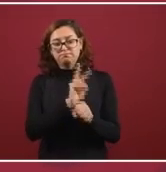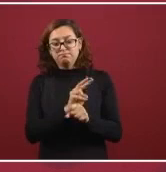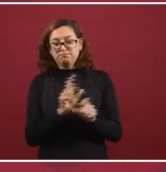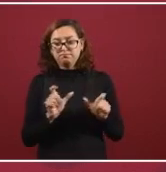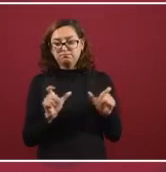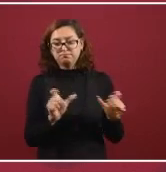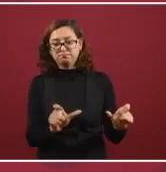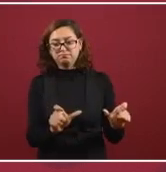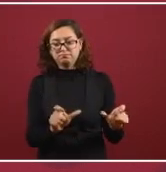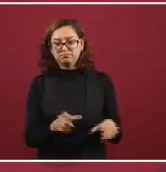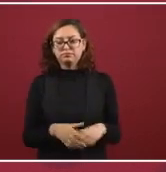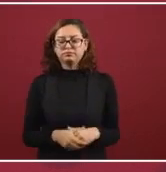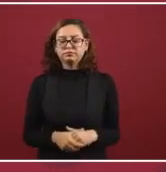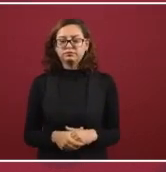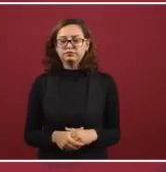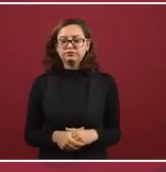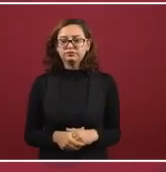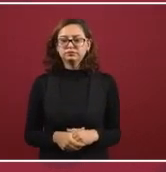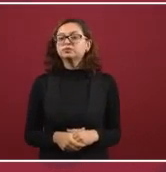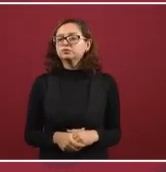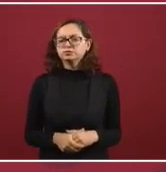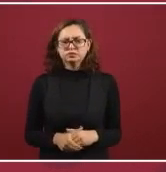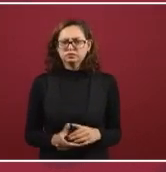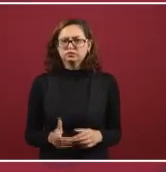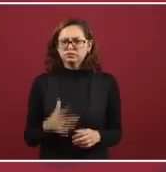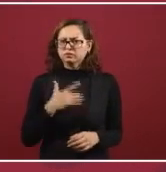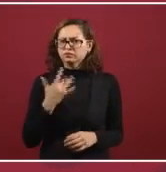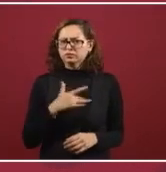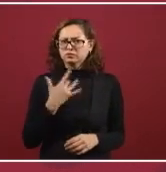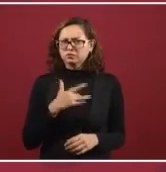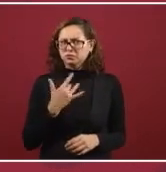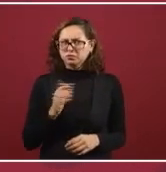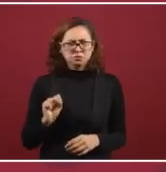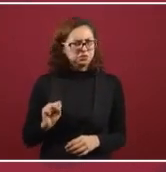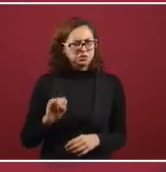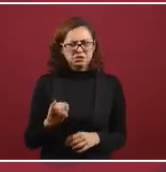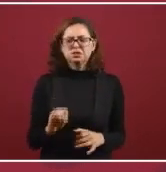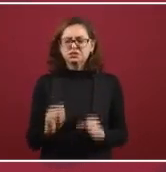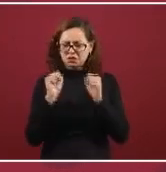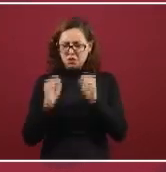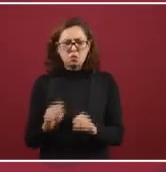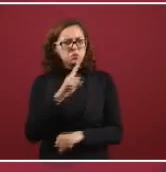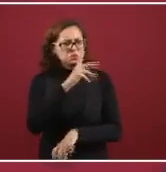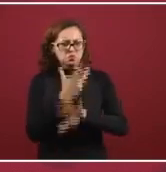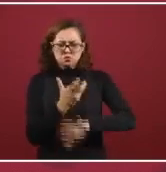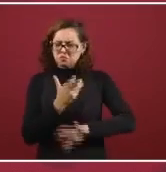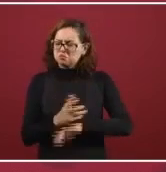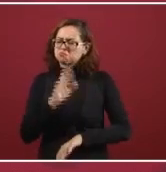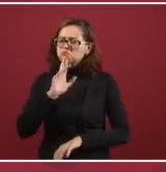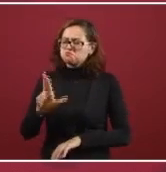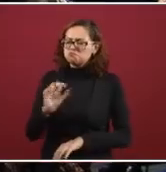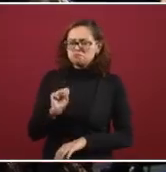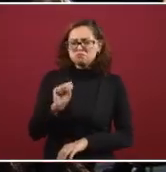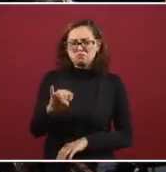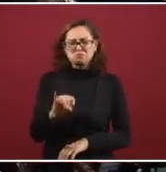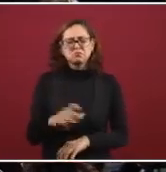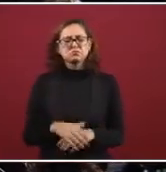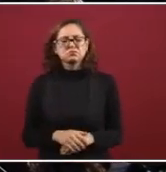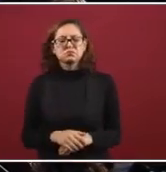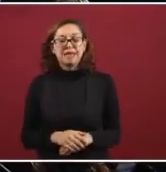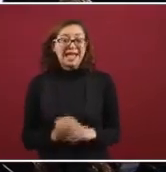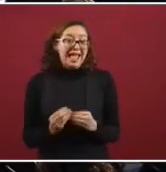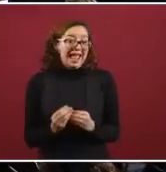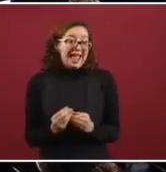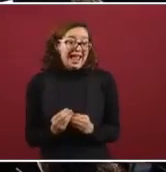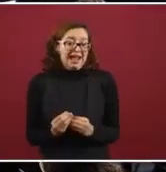Desde mi punto de vista, esos operativos van a ser un hecho, por lo que yo vi ayer que fue la respuesta de Estados Unidos. Por supuesto que los